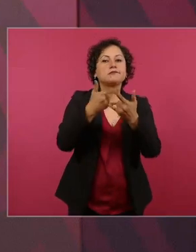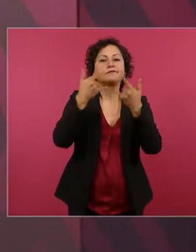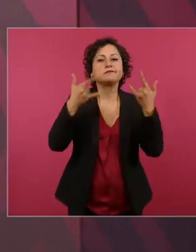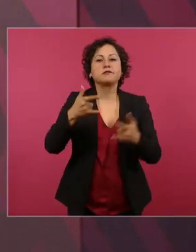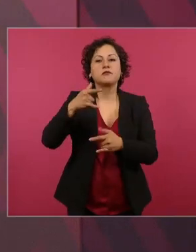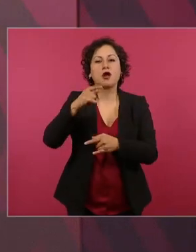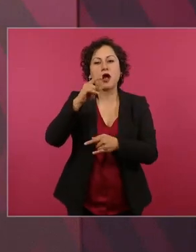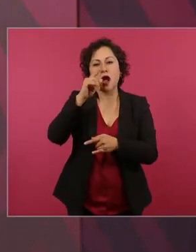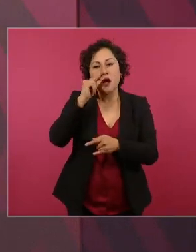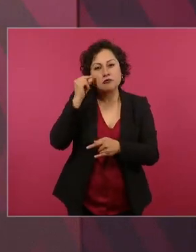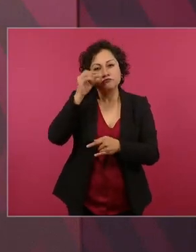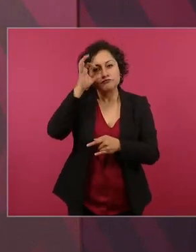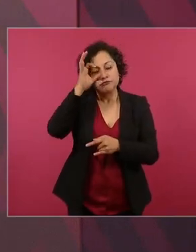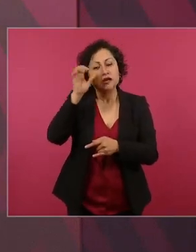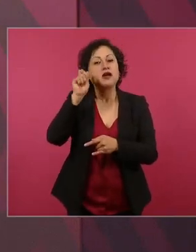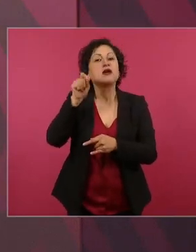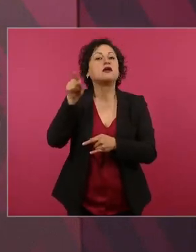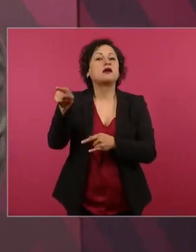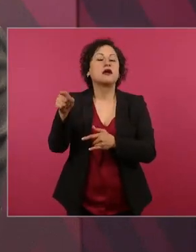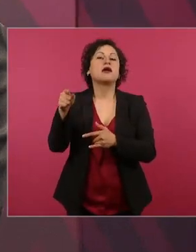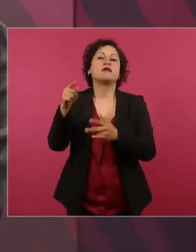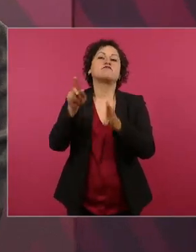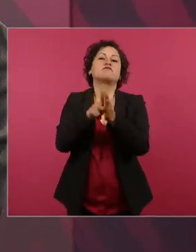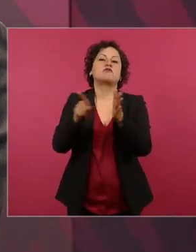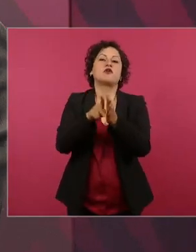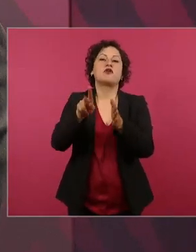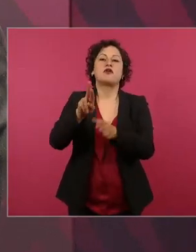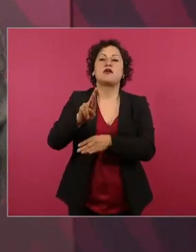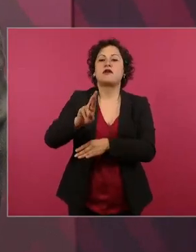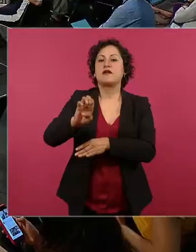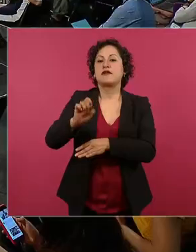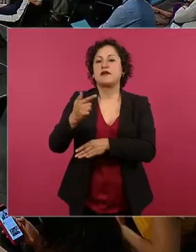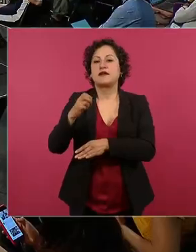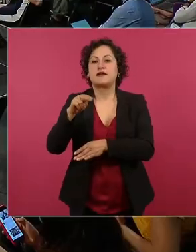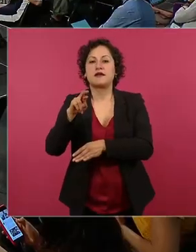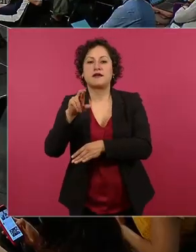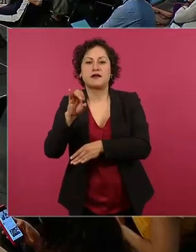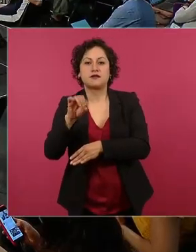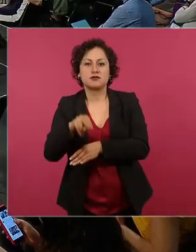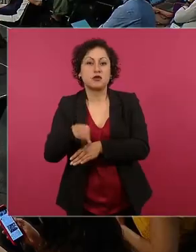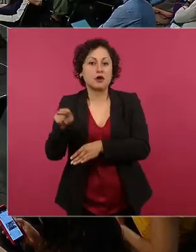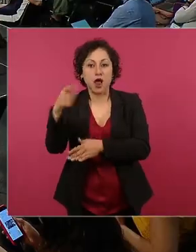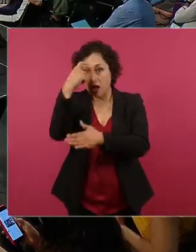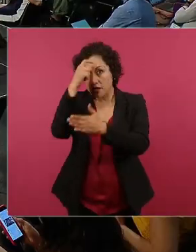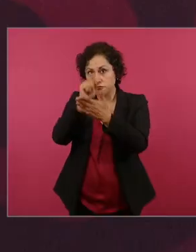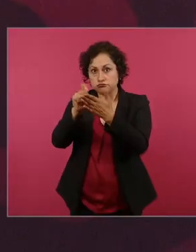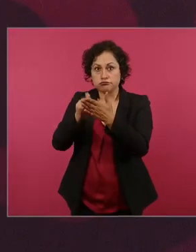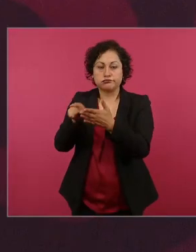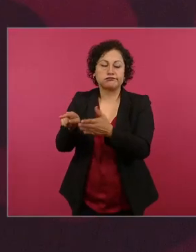que publicaba. Y Armando es de los mejores intelectuales de este país.